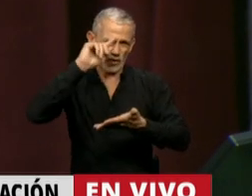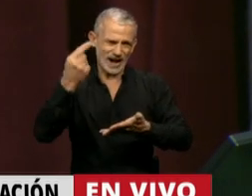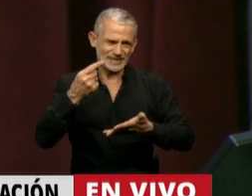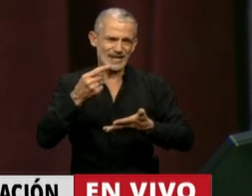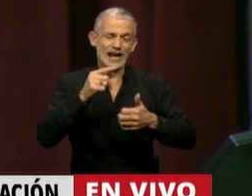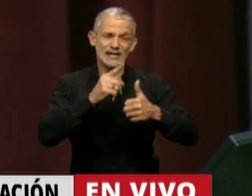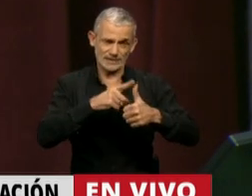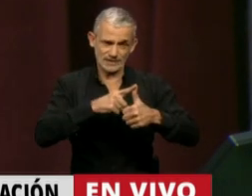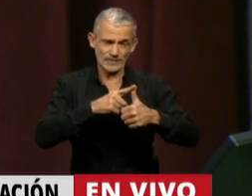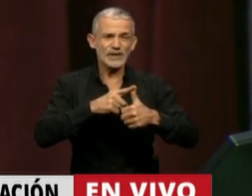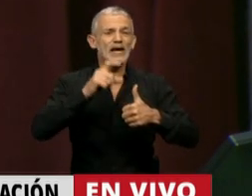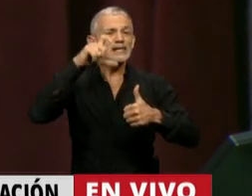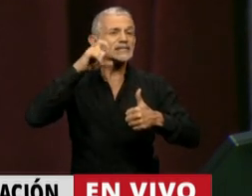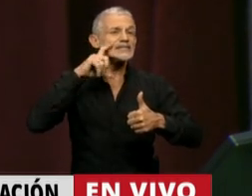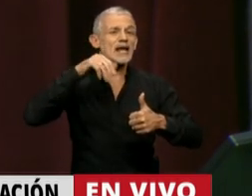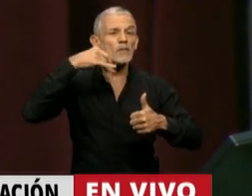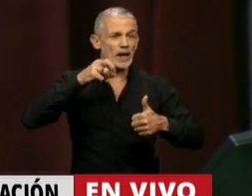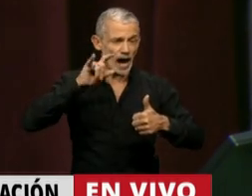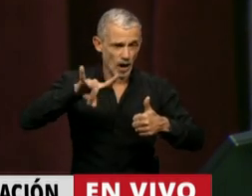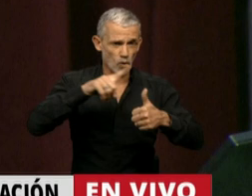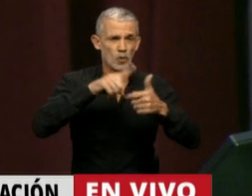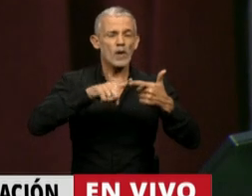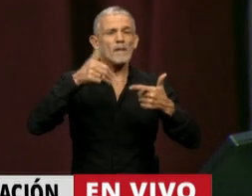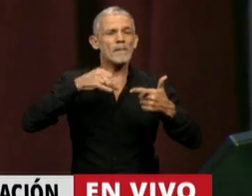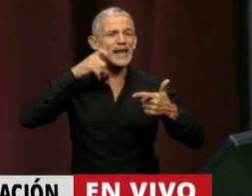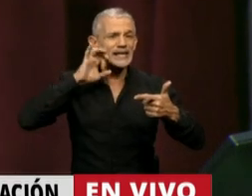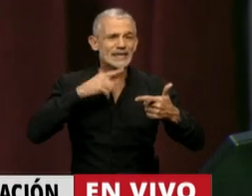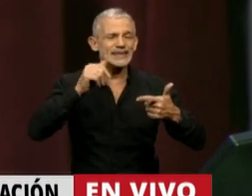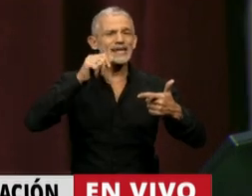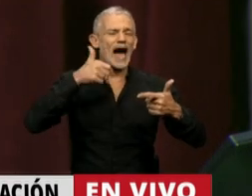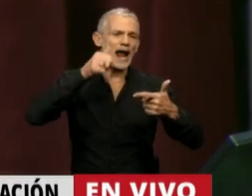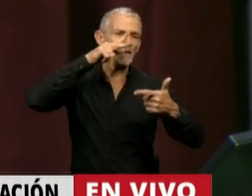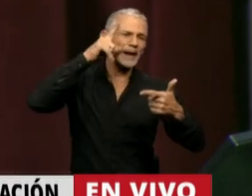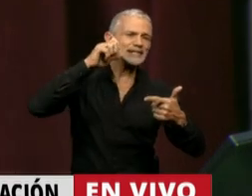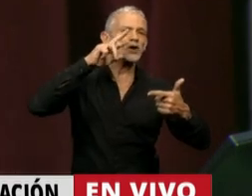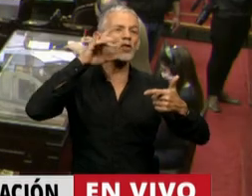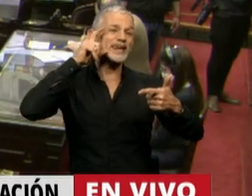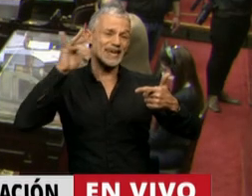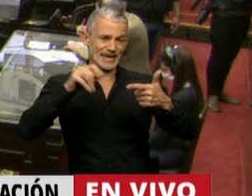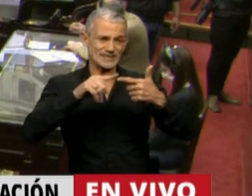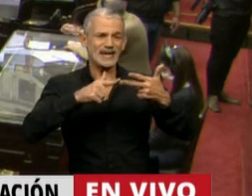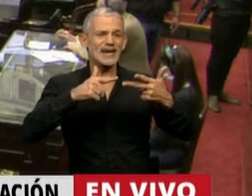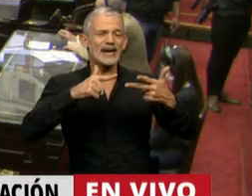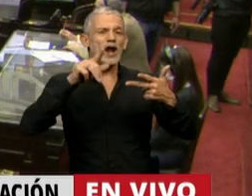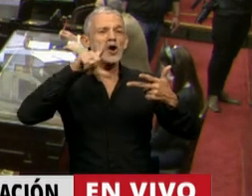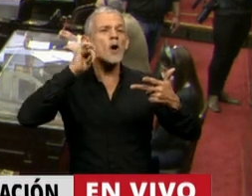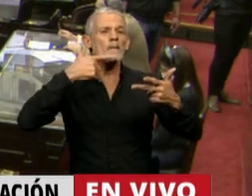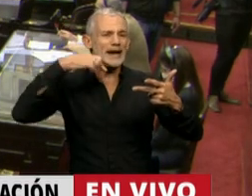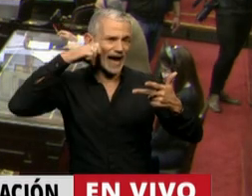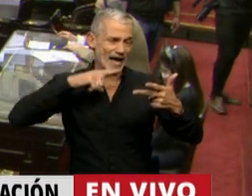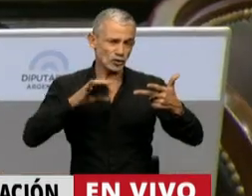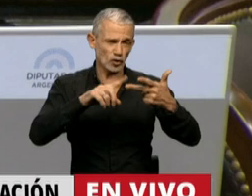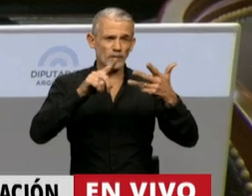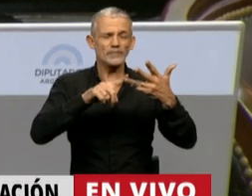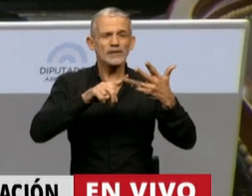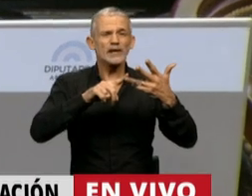nacionales doña Cecilia moró Doña María Cristina Álvarez Rodríguez doña Silvia Gabriela los penato